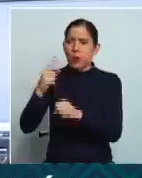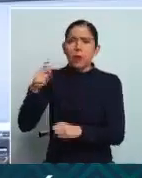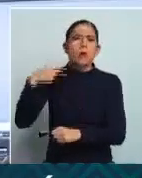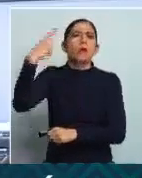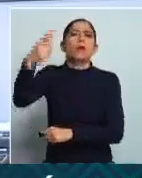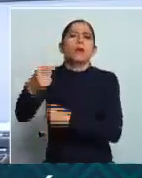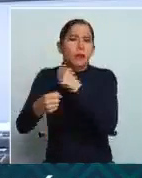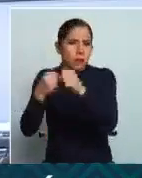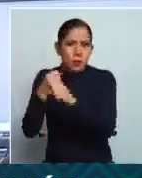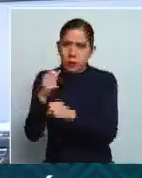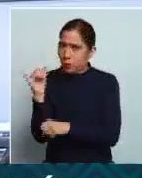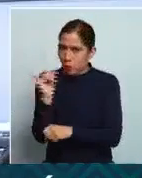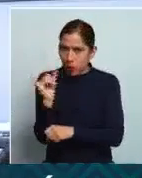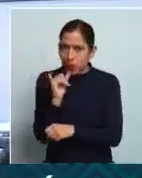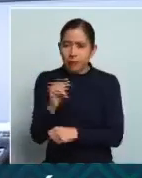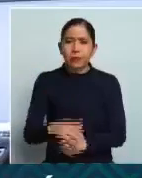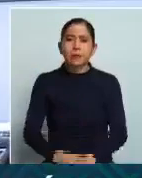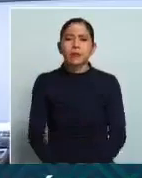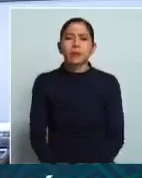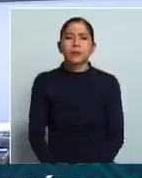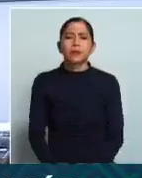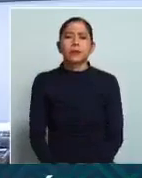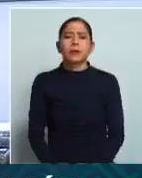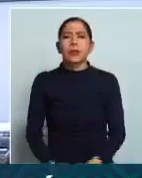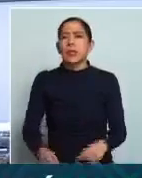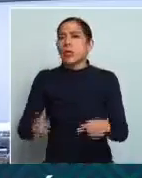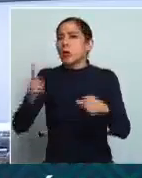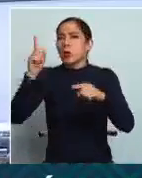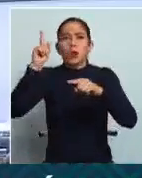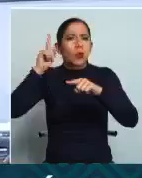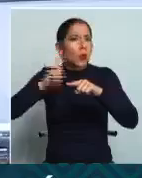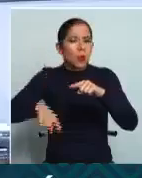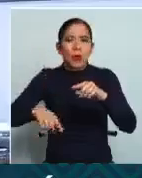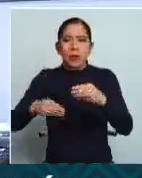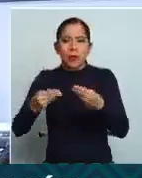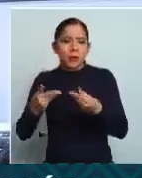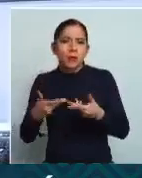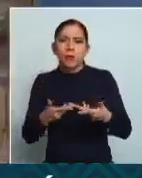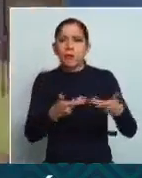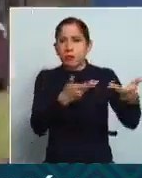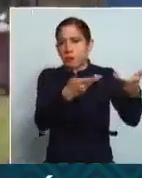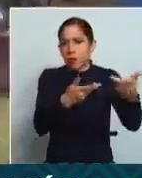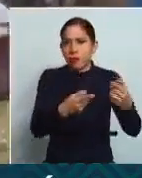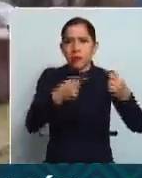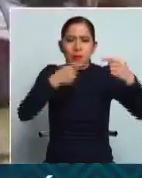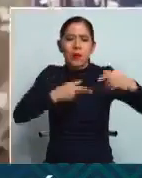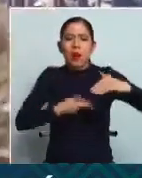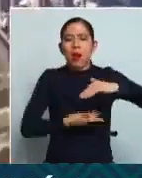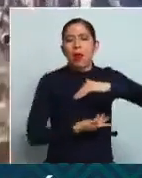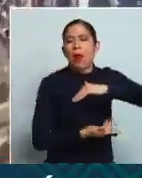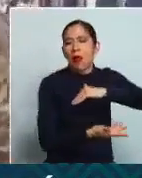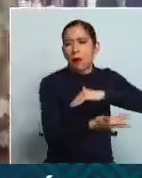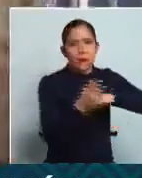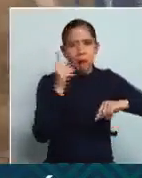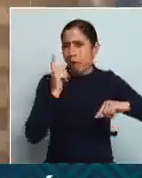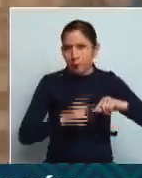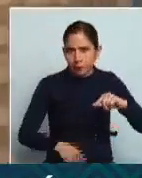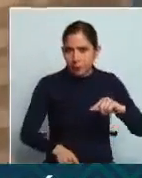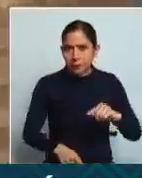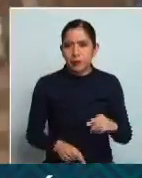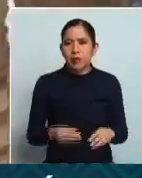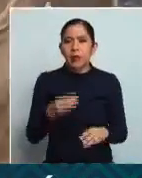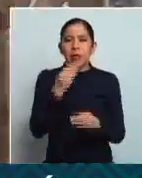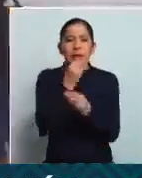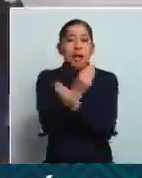año es que no se puede trasladar de contrabando al exterior